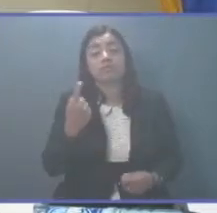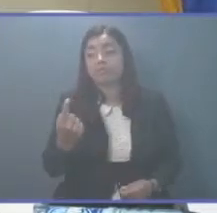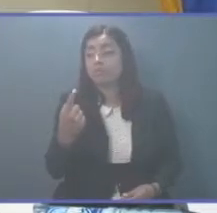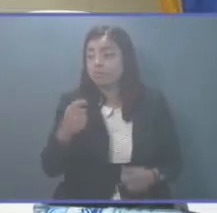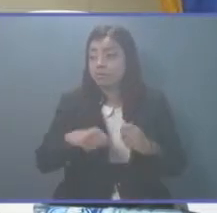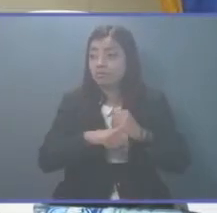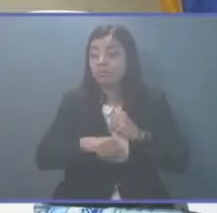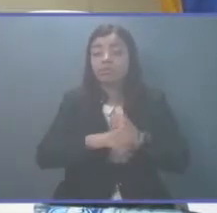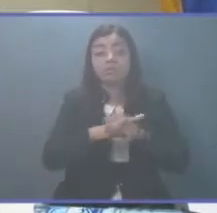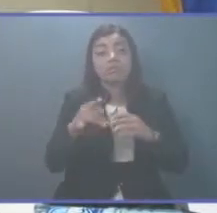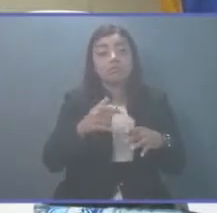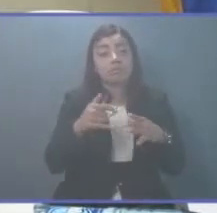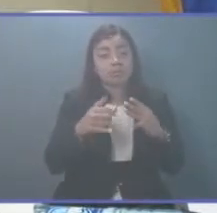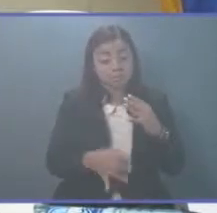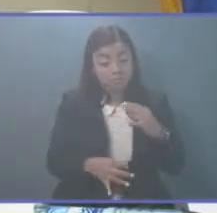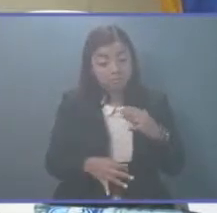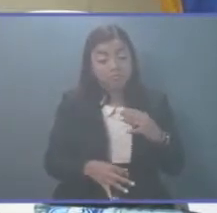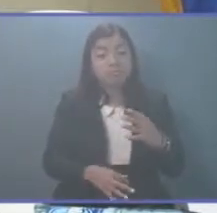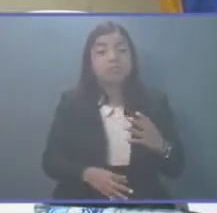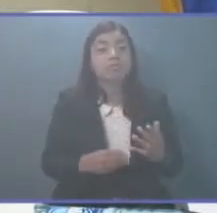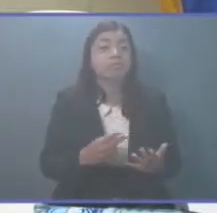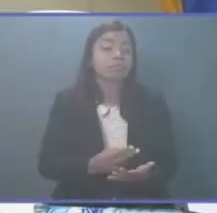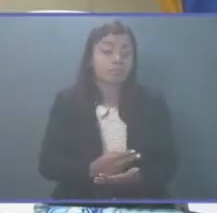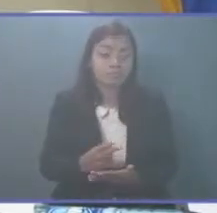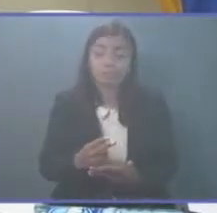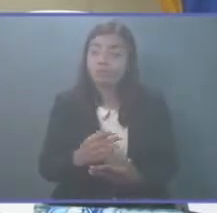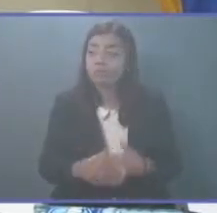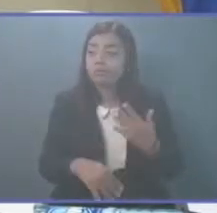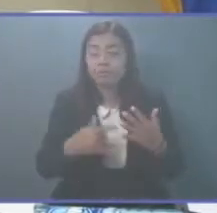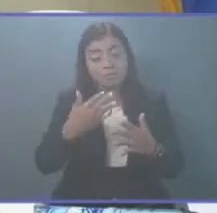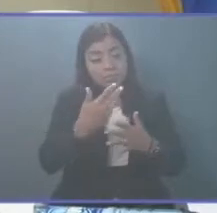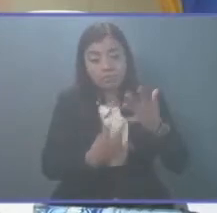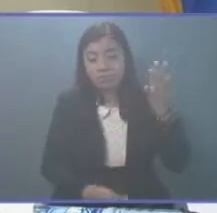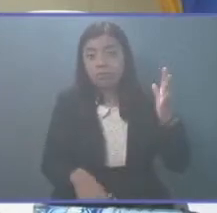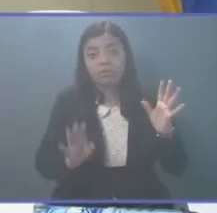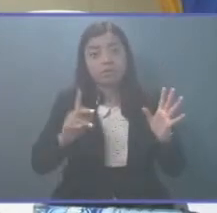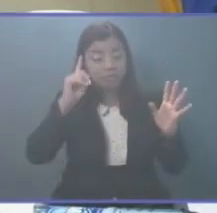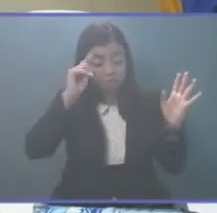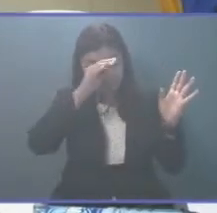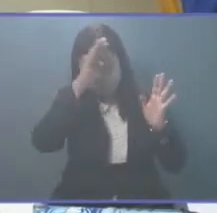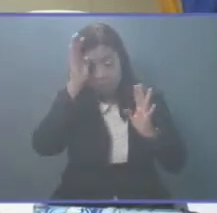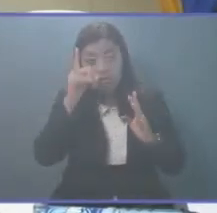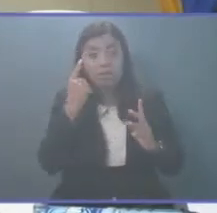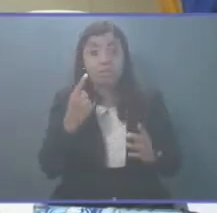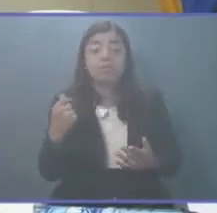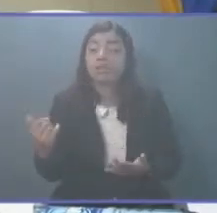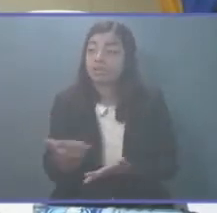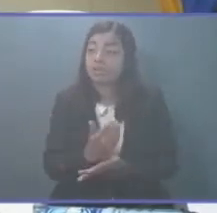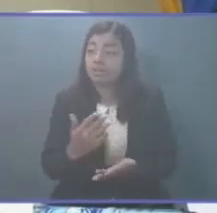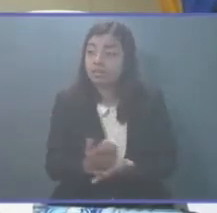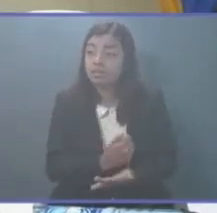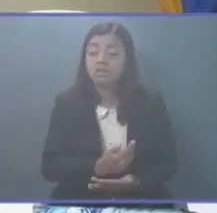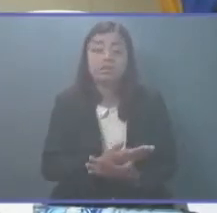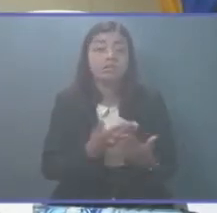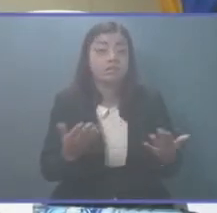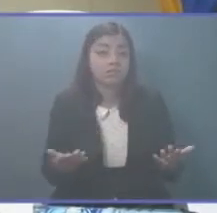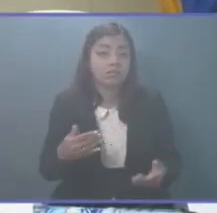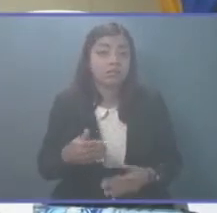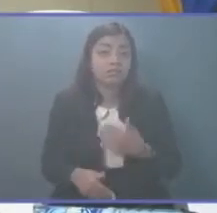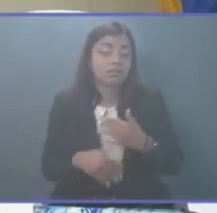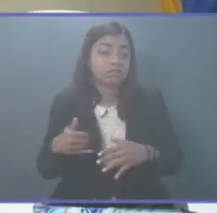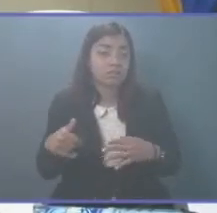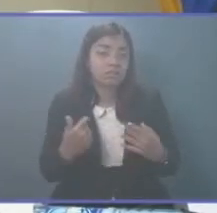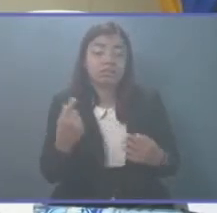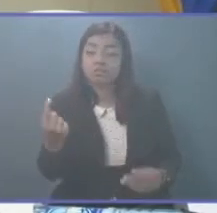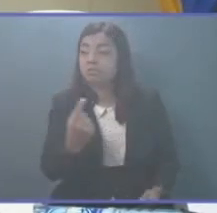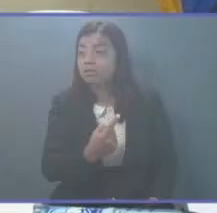lo dice claramente la ley, el que promueve transporte, toda la logística. El que se lucra de esa acción de llevar